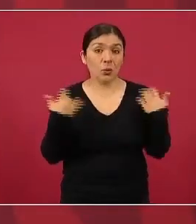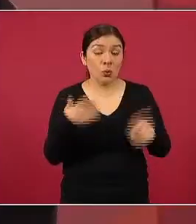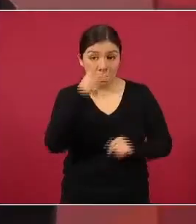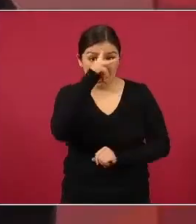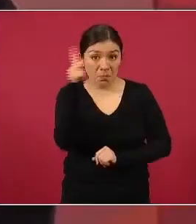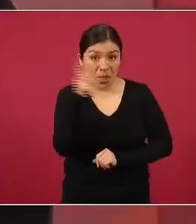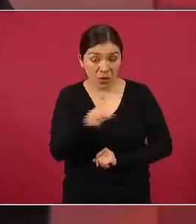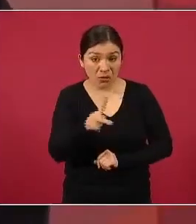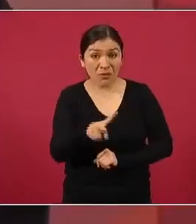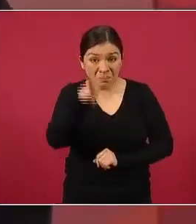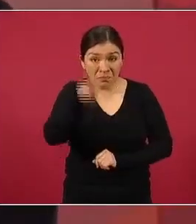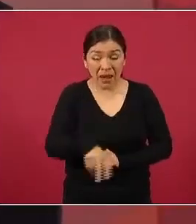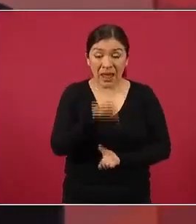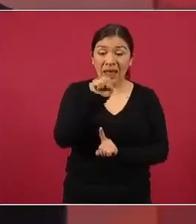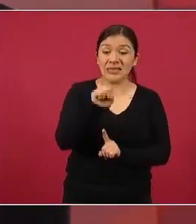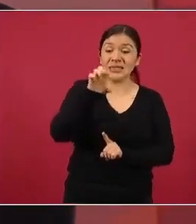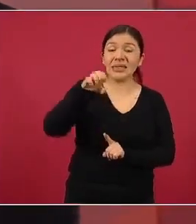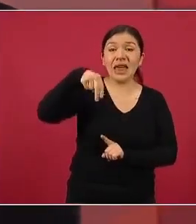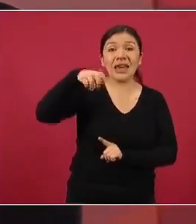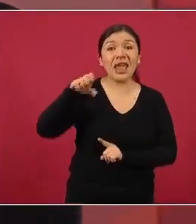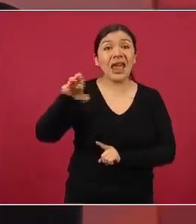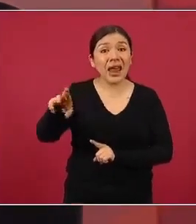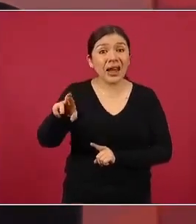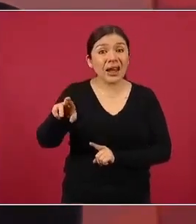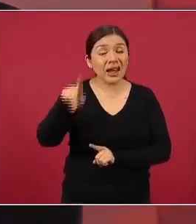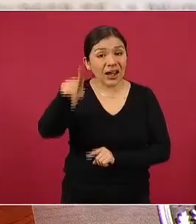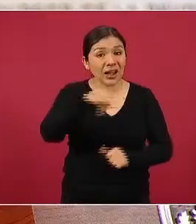de que la Secretaría de Energía,